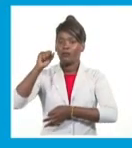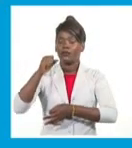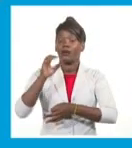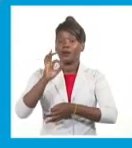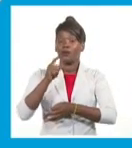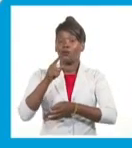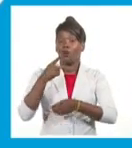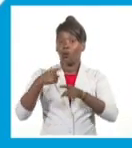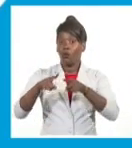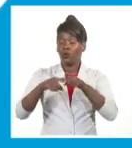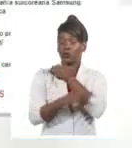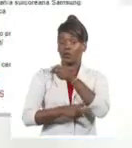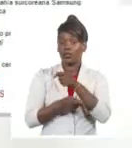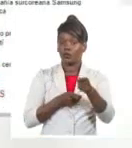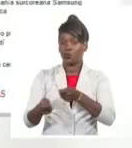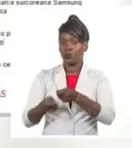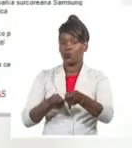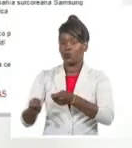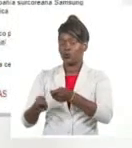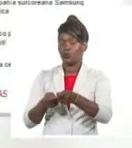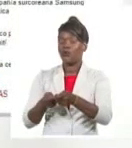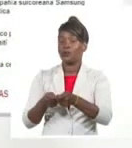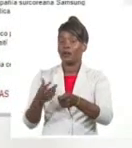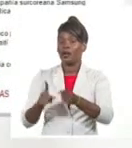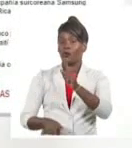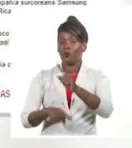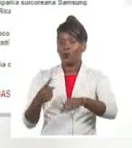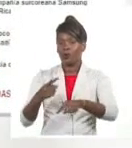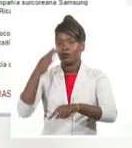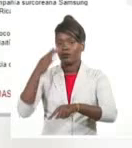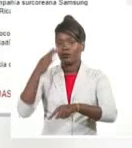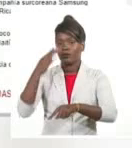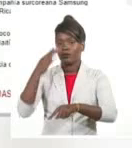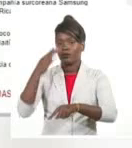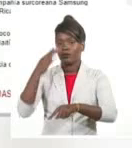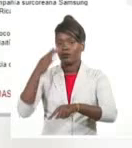creencias a las que recurren algunos gobiernos para condenar y sancionar a terceros.